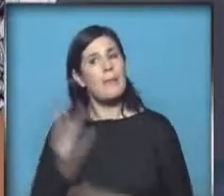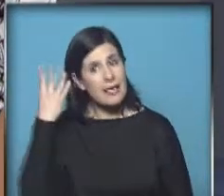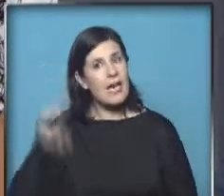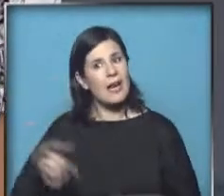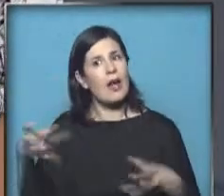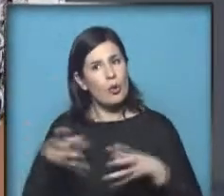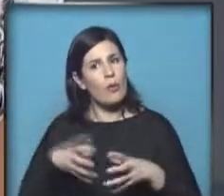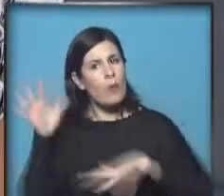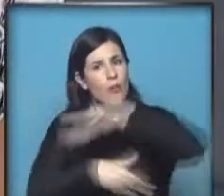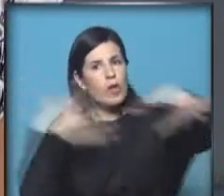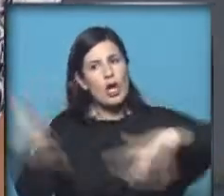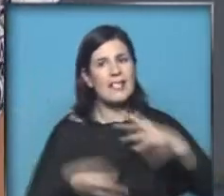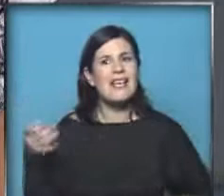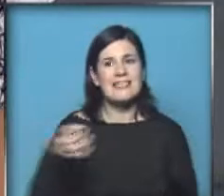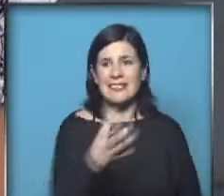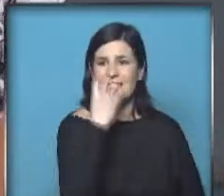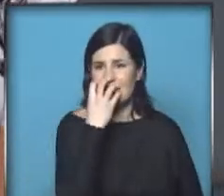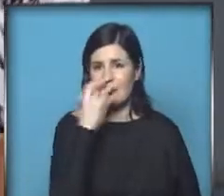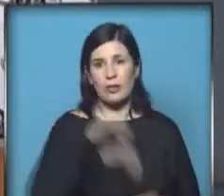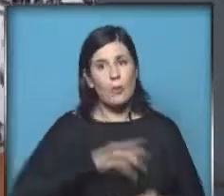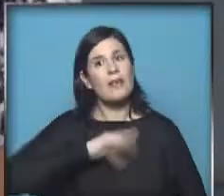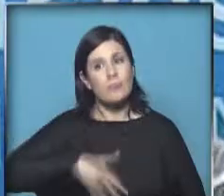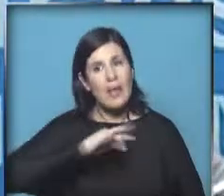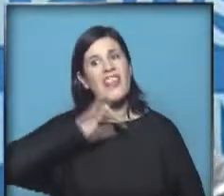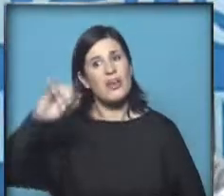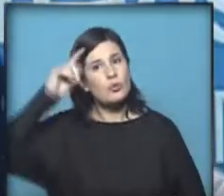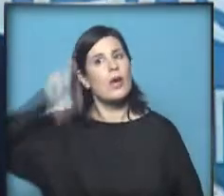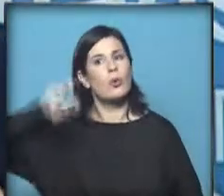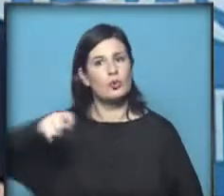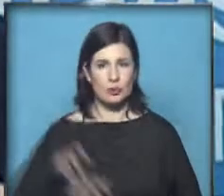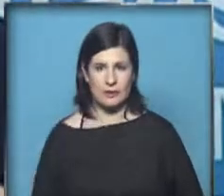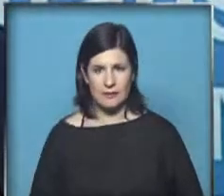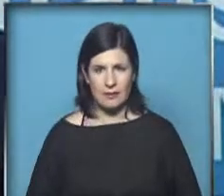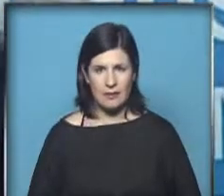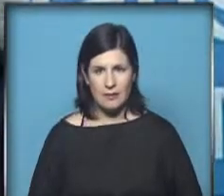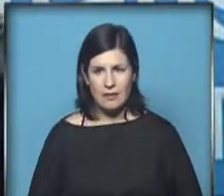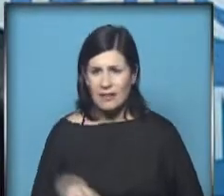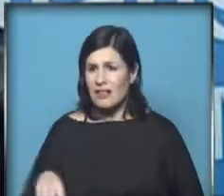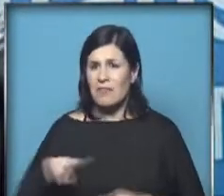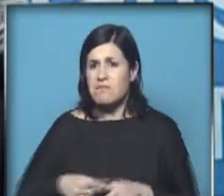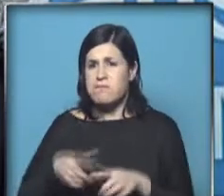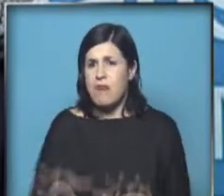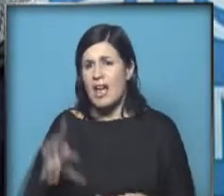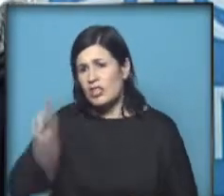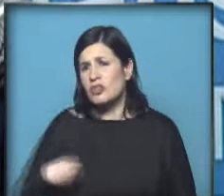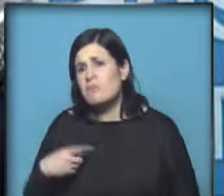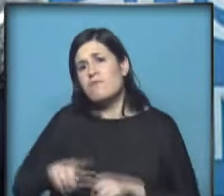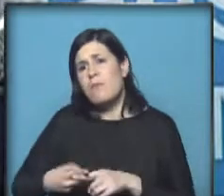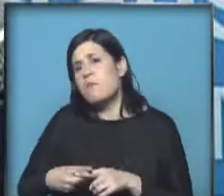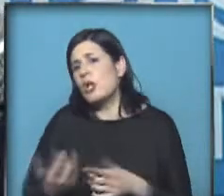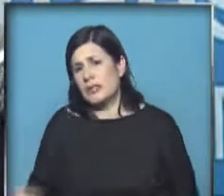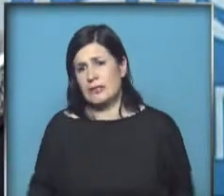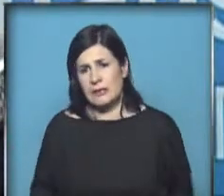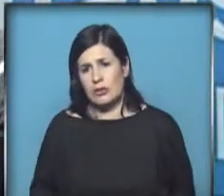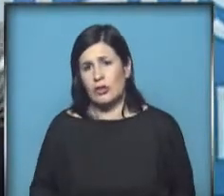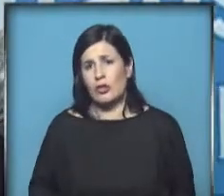en el tren sarmiento y dijo que hará una denuncia penal este es un paro político llevado